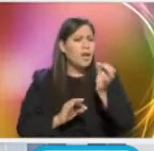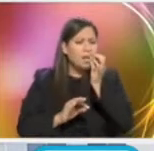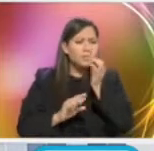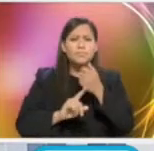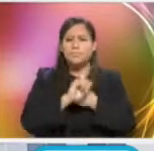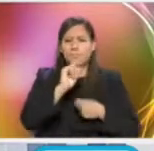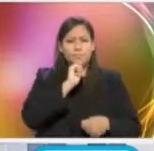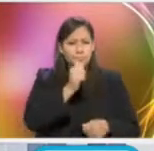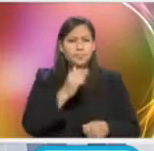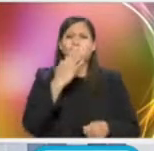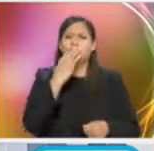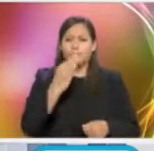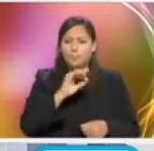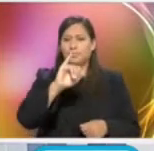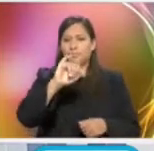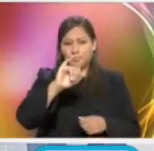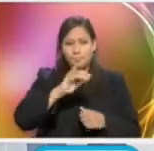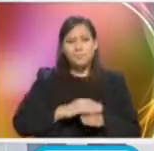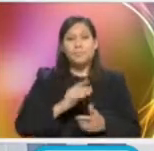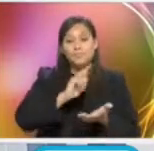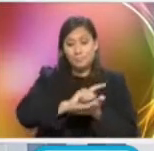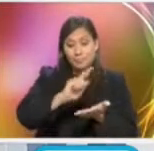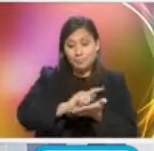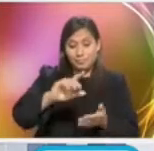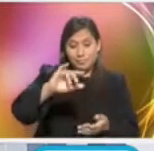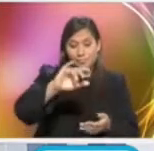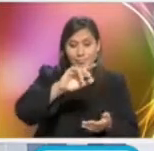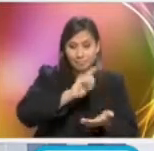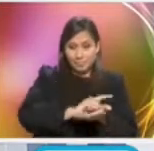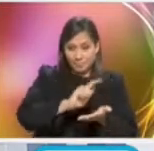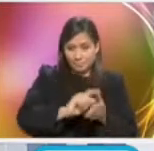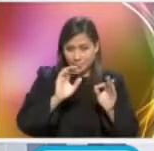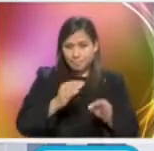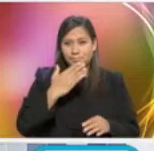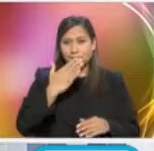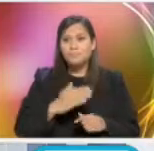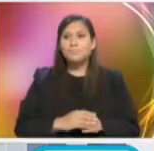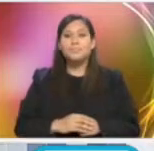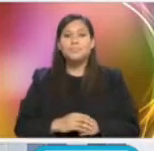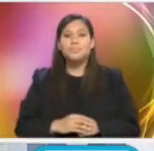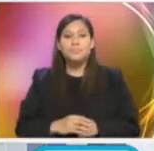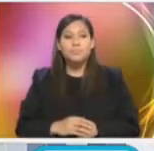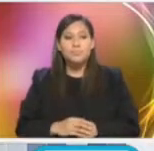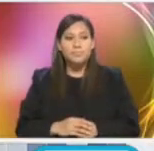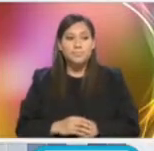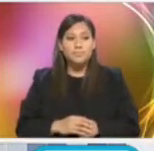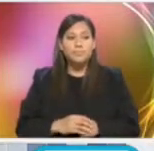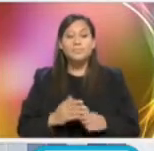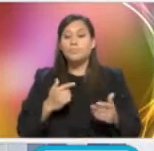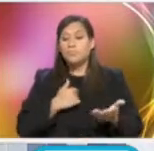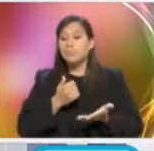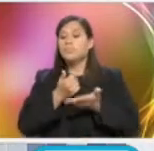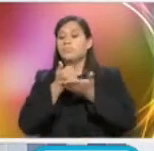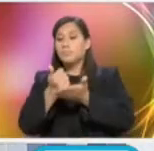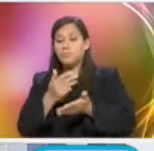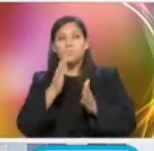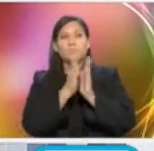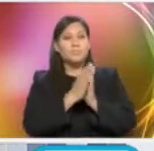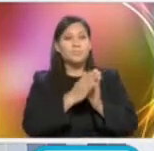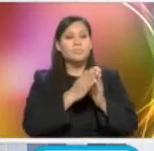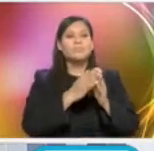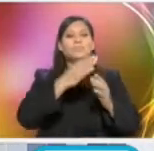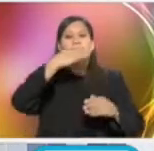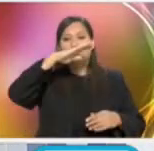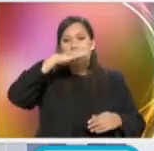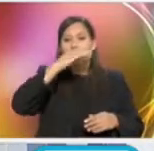deliciosos. Son muy buenos. Entonces Vamos bien a darles lavados, una ¿no? pasadita. Muy bien lavados, sí, exactamente. Oye, Chef, ¿qué te...? Pásame, por favor, vamos a poner el elote también para